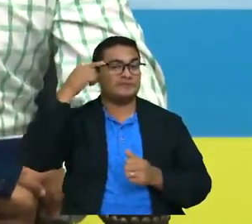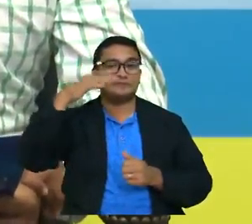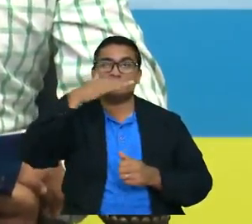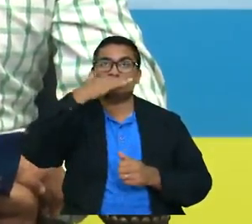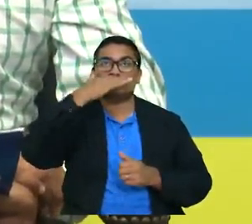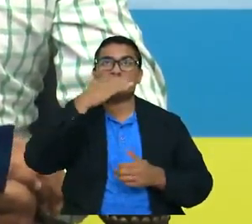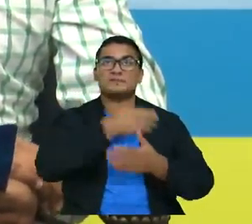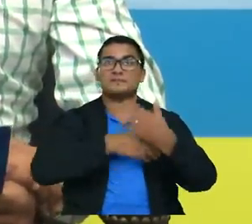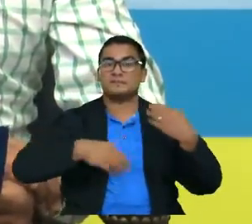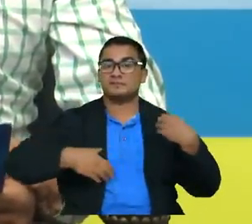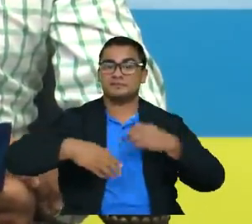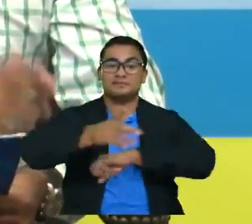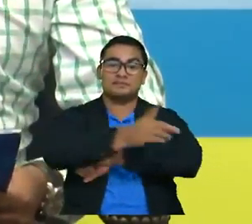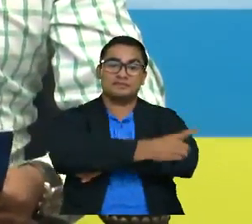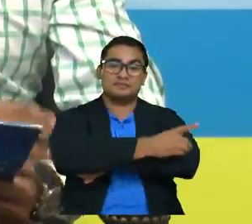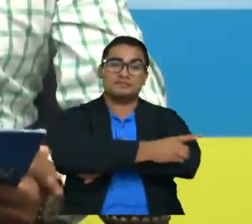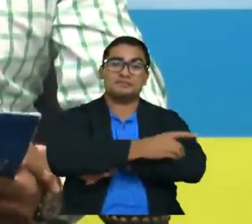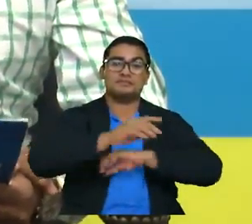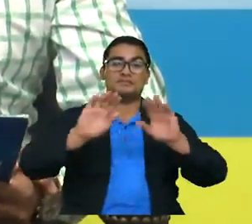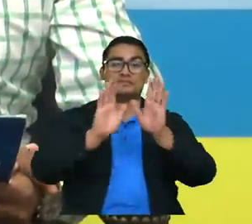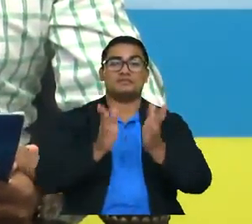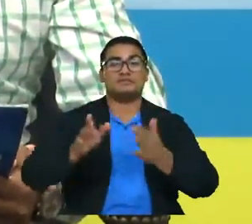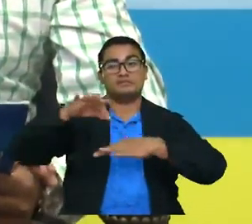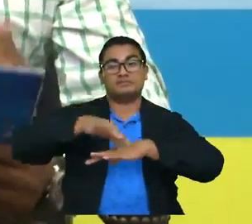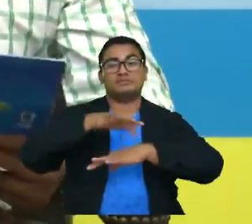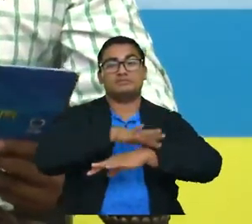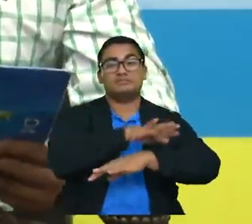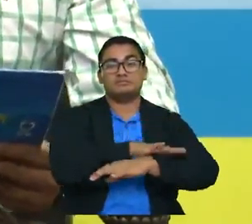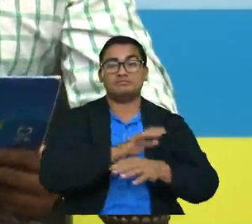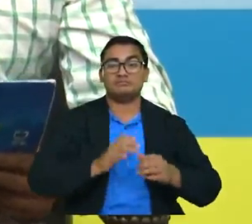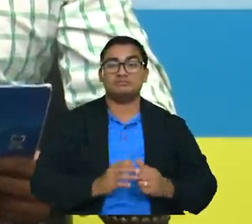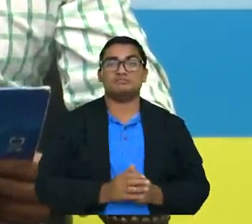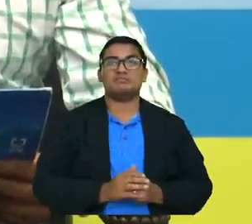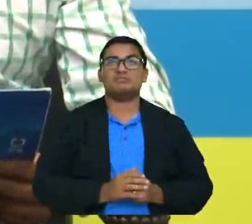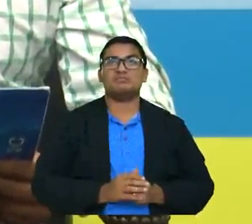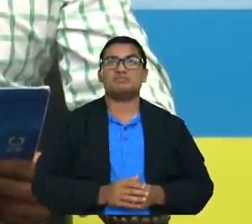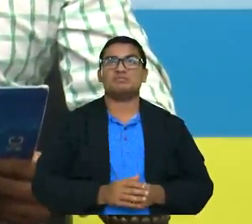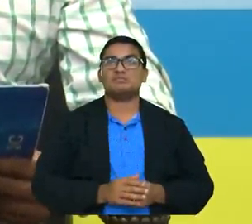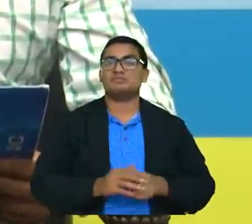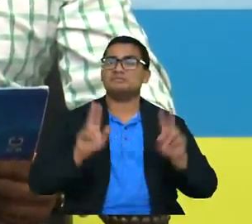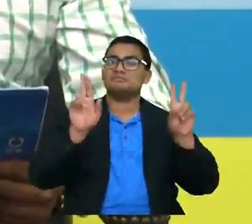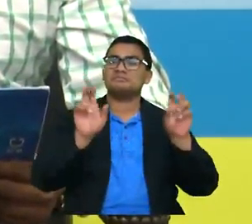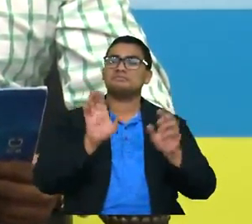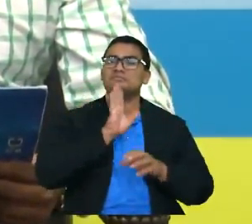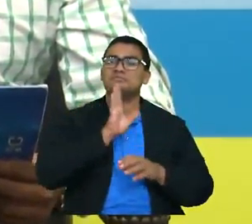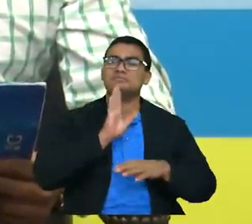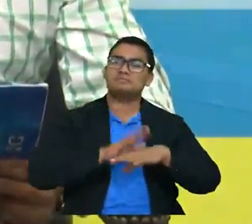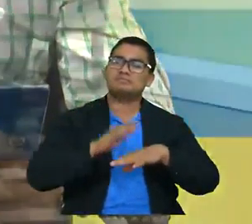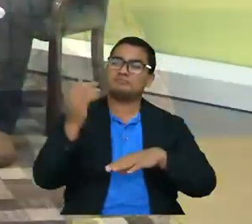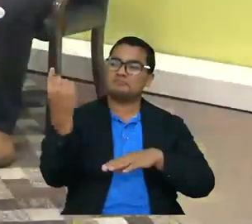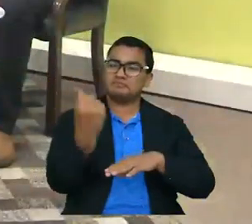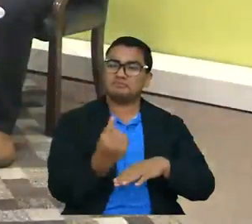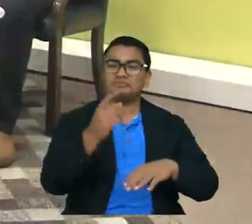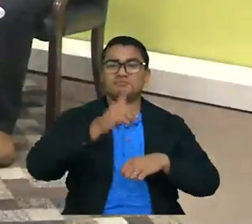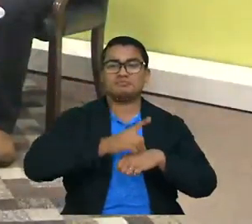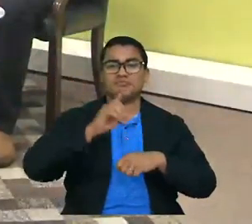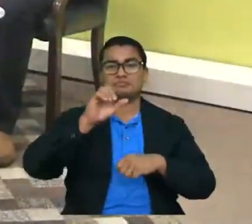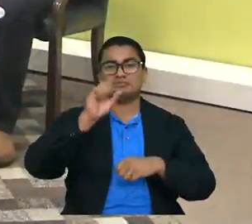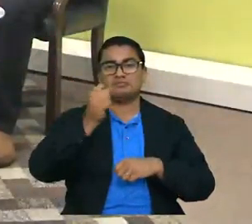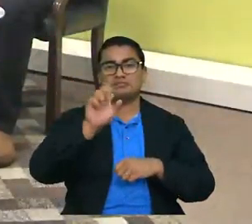que preside el comandante Daniel Ortega y la compañera Rosario Murillo. Para hablar de este tema hemos invitado al doctor Saúl Cruz, quien